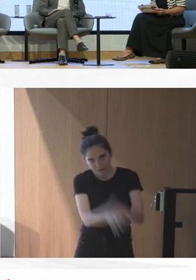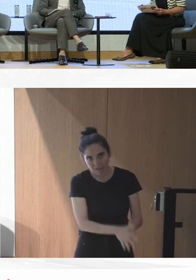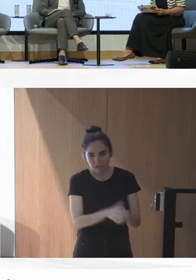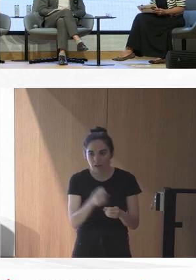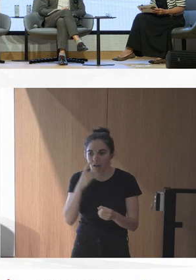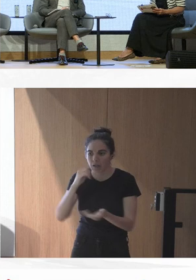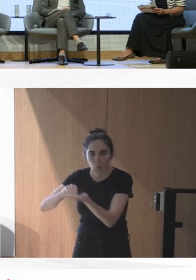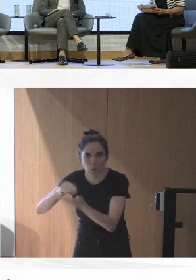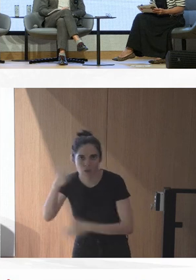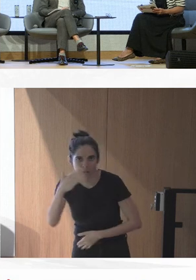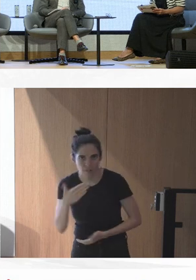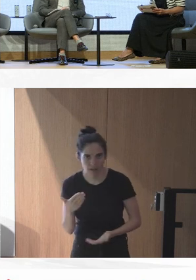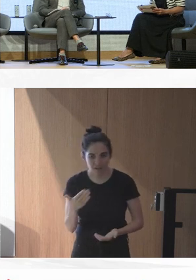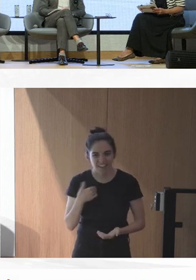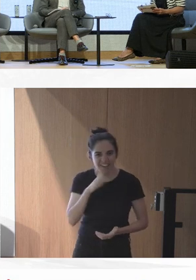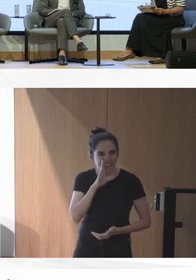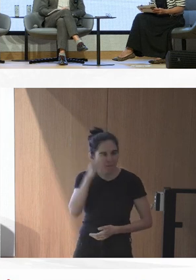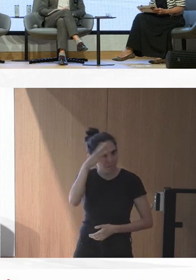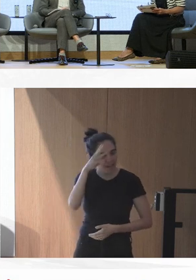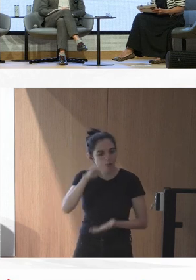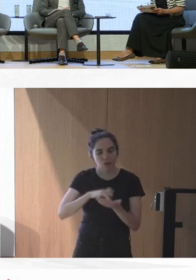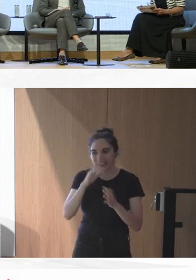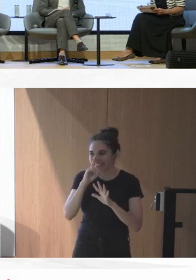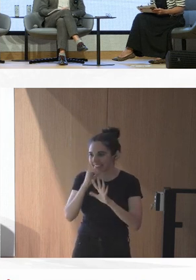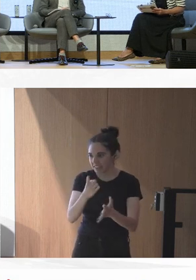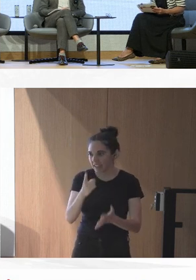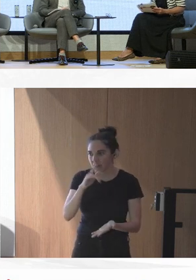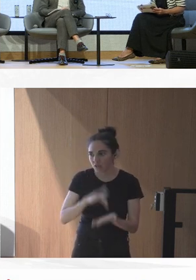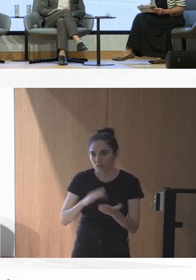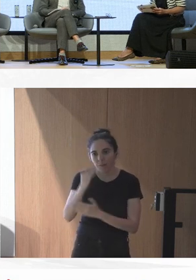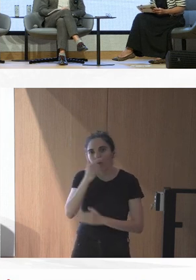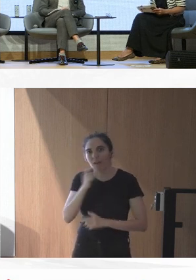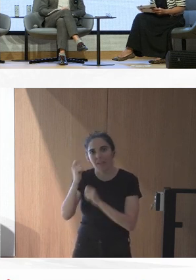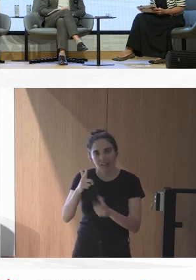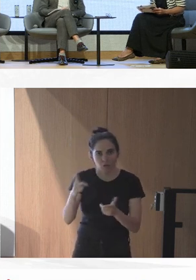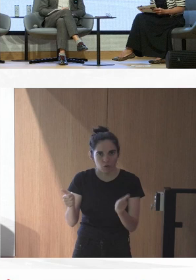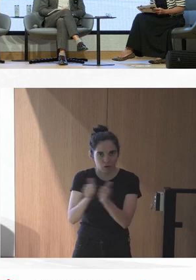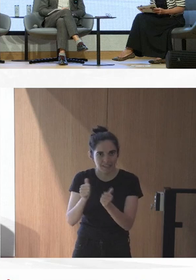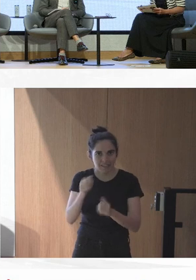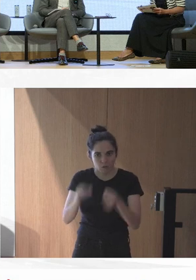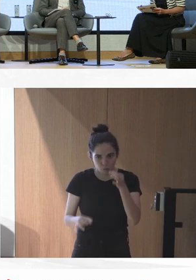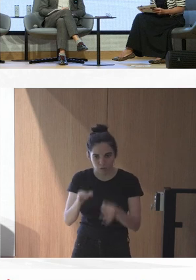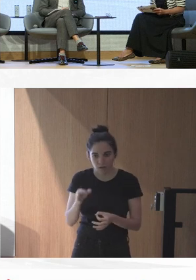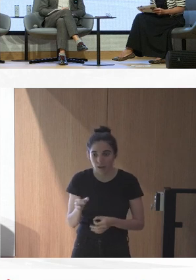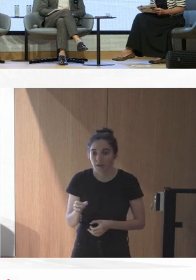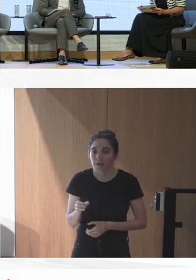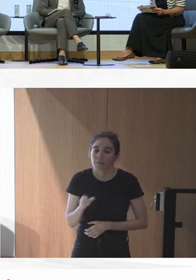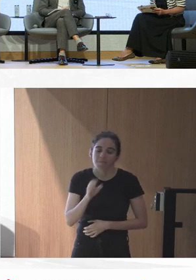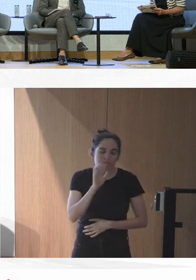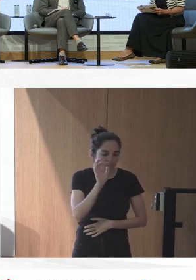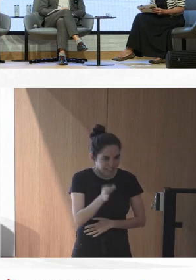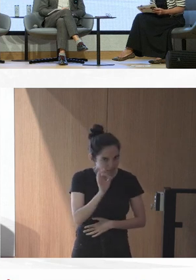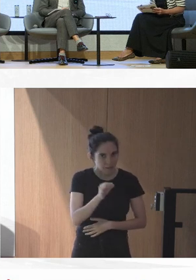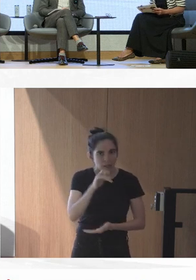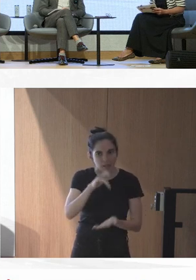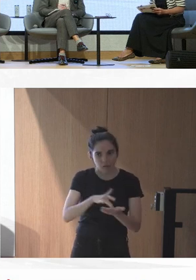les contaba, llevamos 6 años implementando un proyecto de facilitadores de justicia. Es cierto que hemos visto